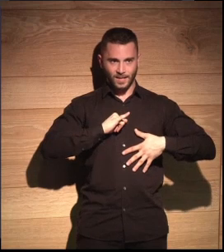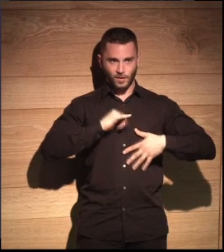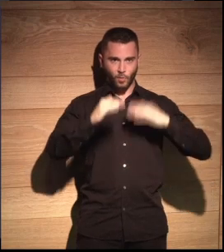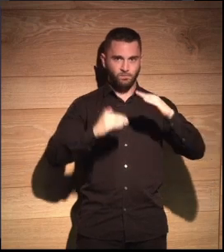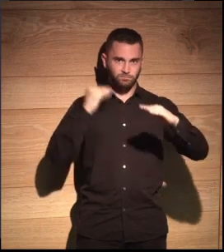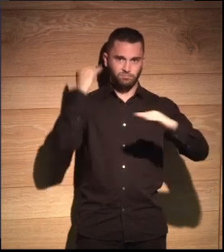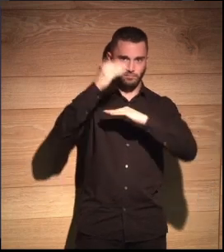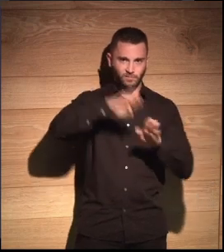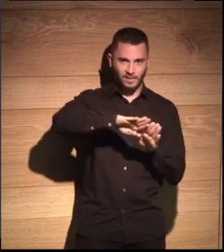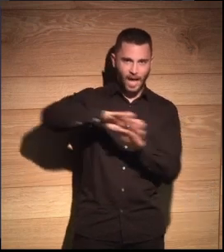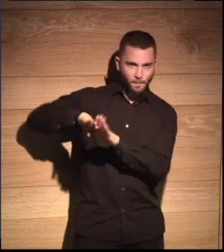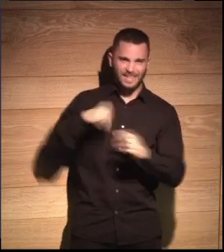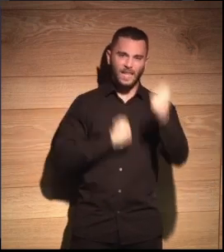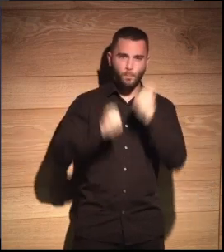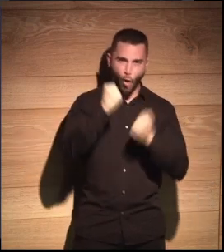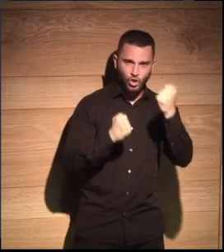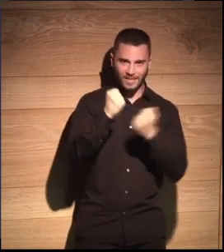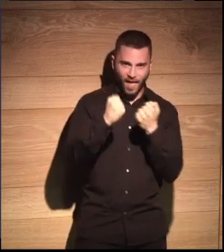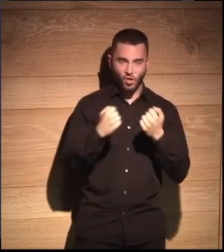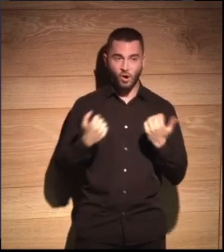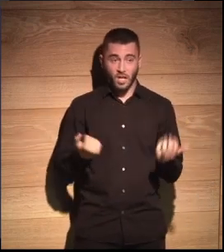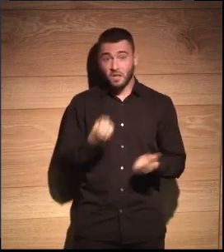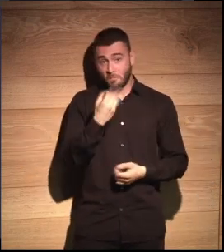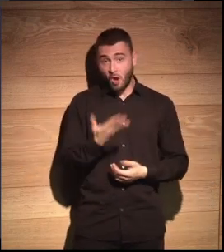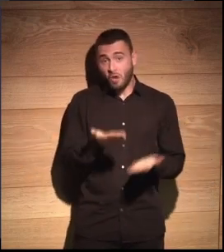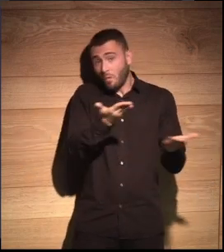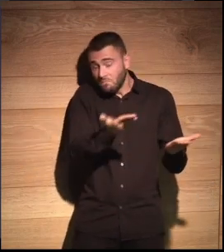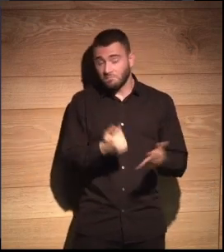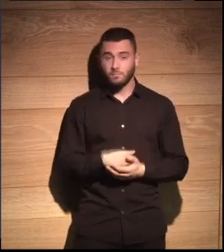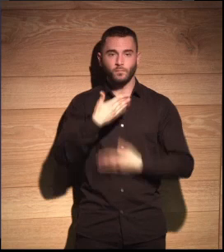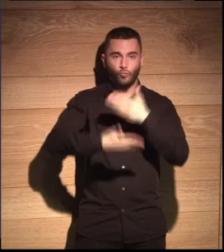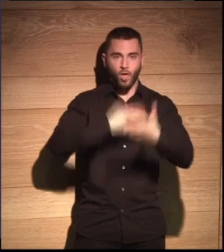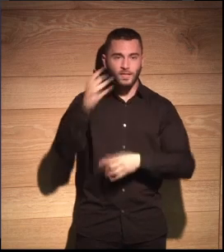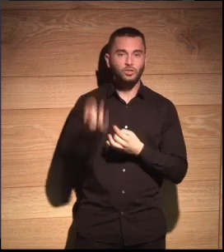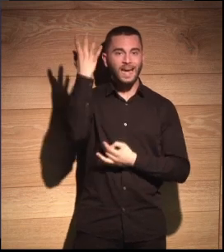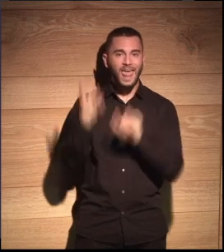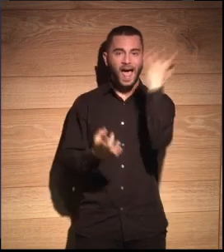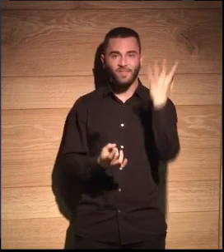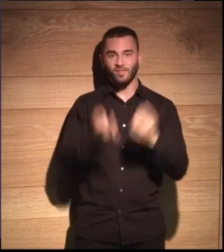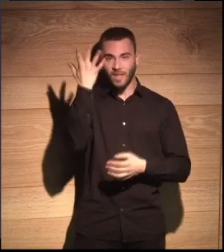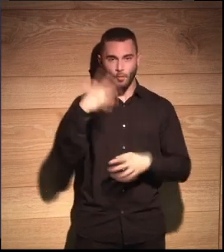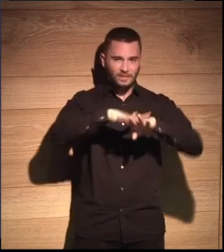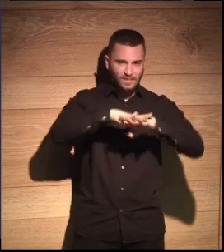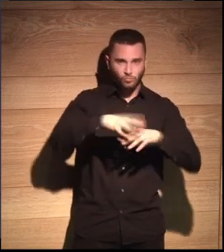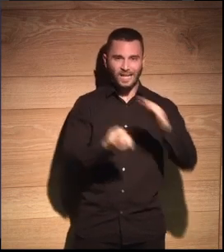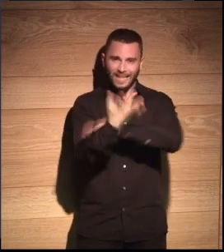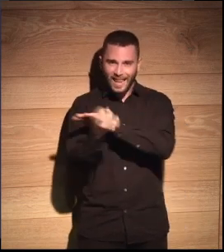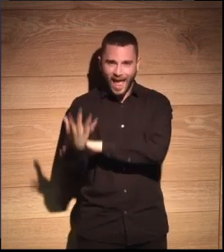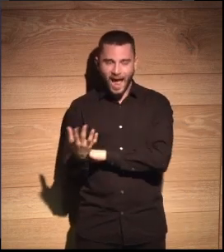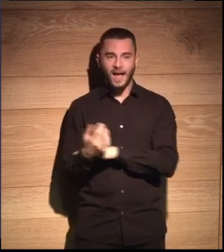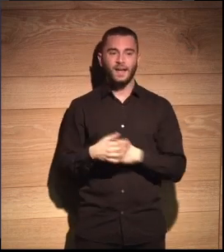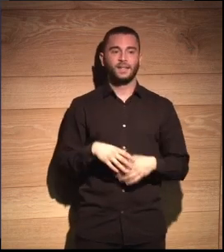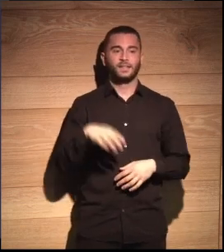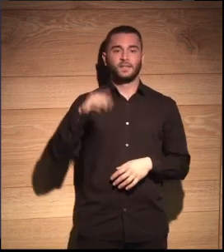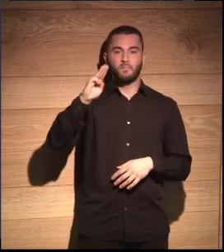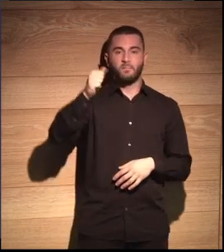como boxeador. Y bueno, un poco esto, el proceso creativo que llevamos ahora de realizar las texturas, el tipo de pipeline